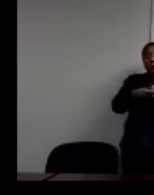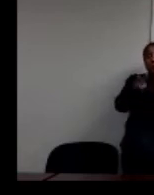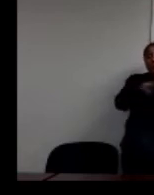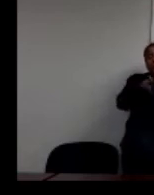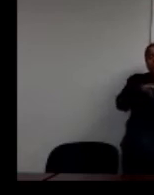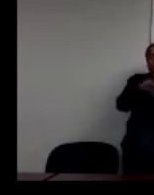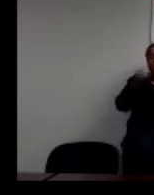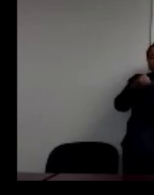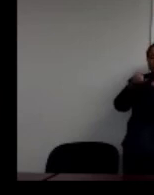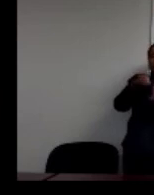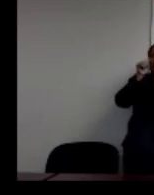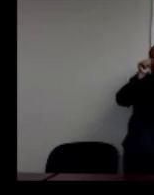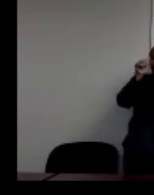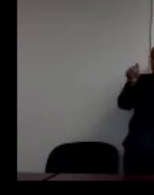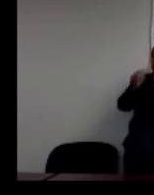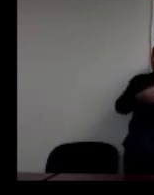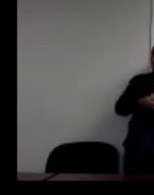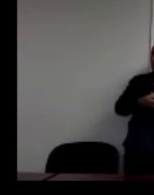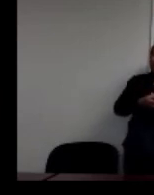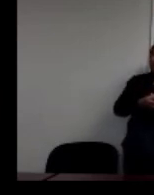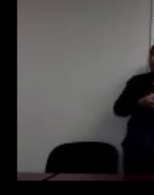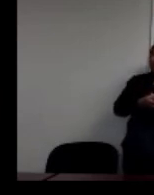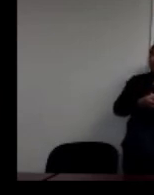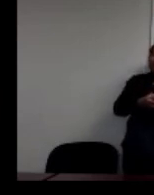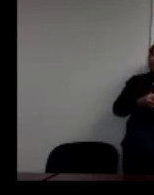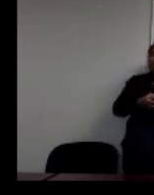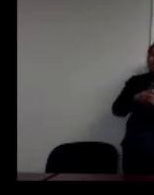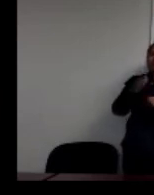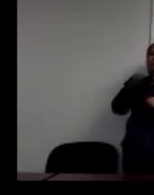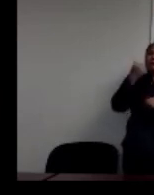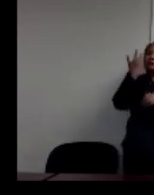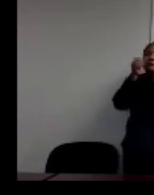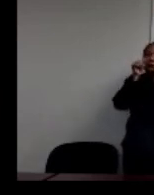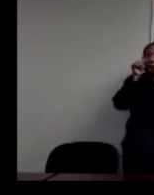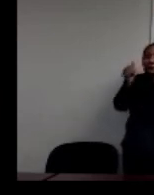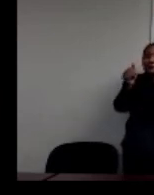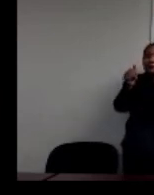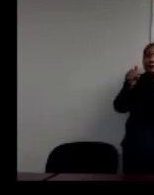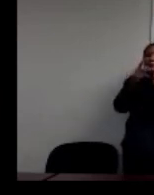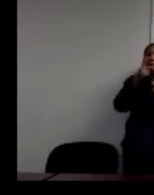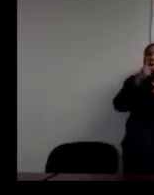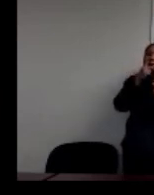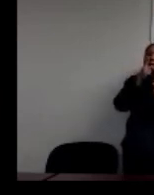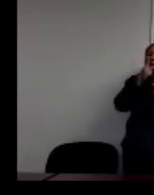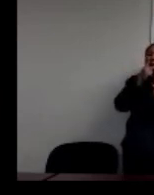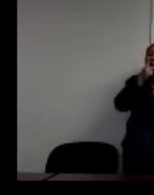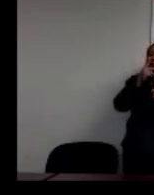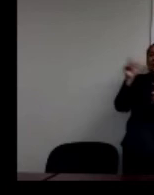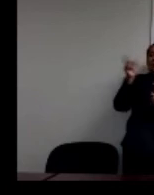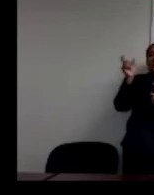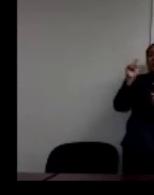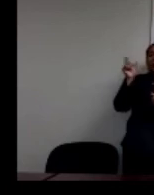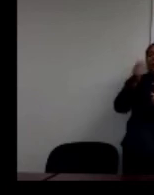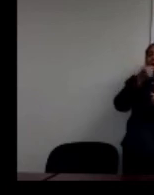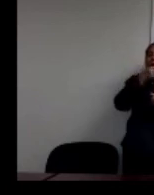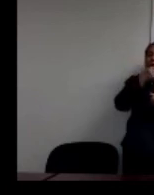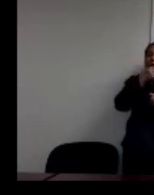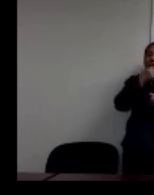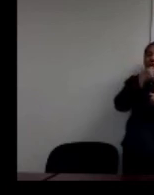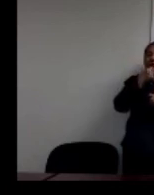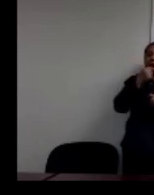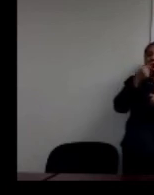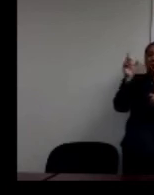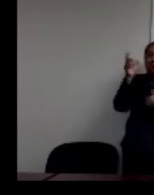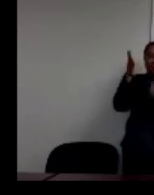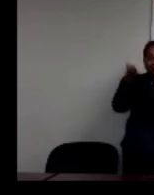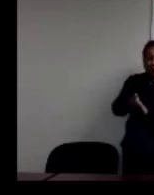esa atención que el niño estaba solicitando en casa, ¿qué creen? La va a solicitar en escuela cuando llegue. Y va a ser un